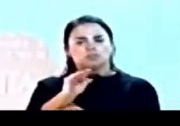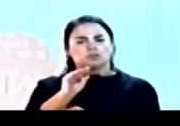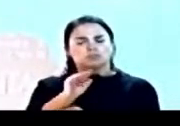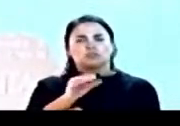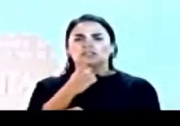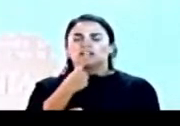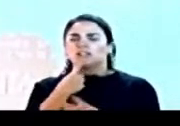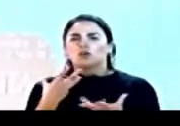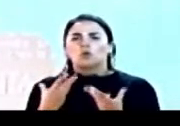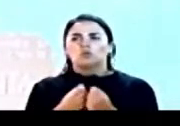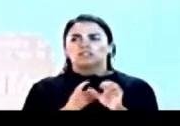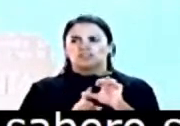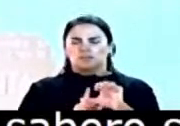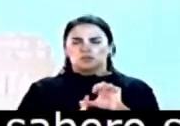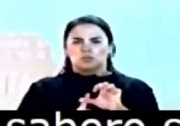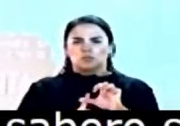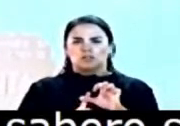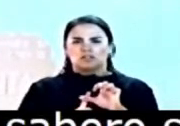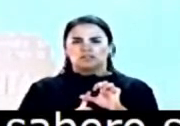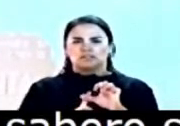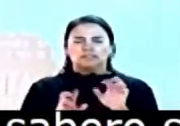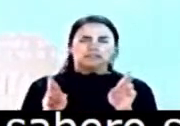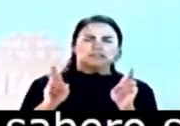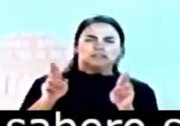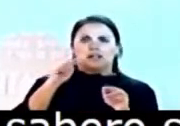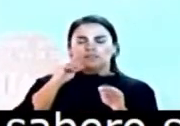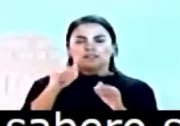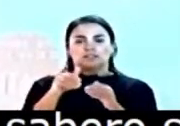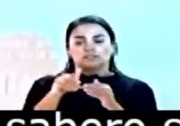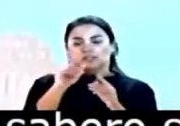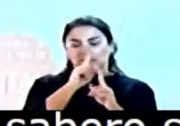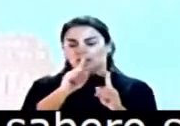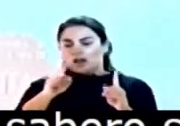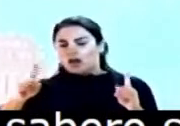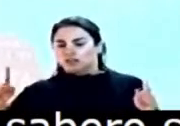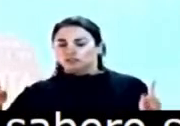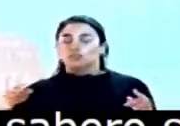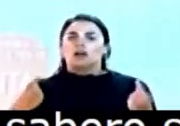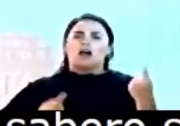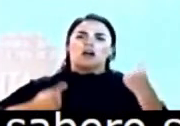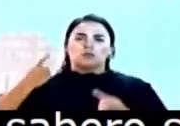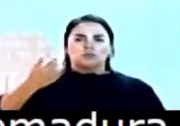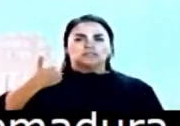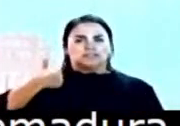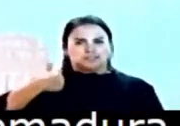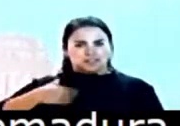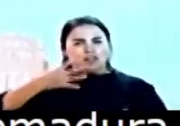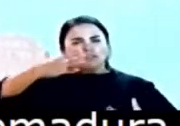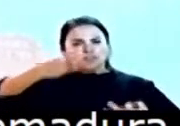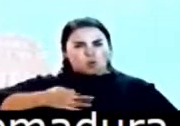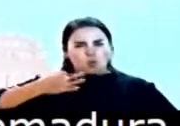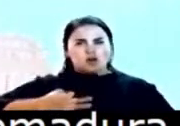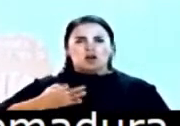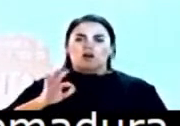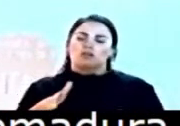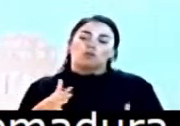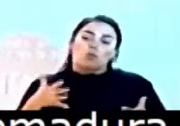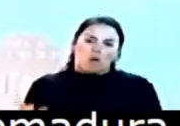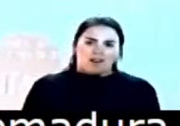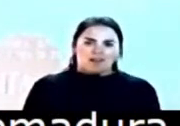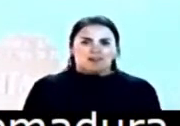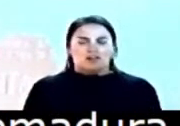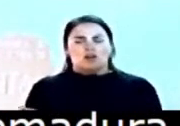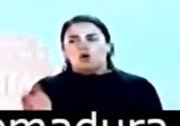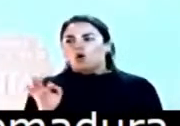que la Junta de Extremadura espera que se concreten a lo largo del año, si hay algunas que están aseguradas y cuáles son, o